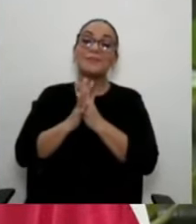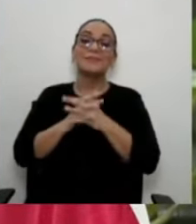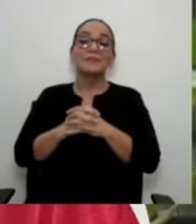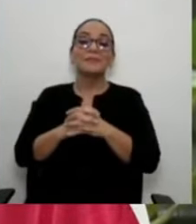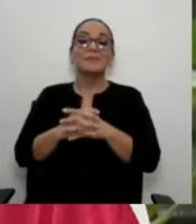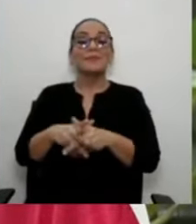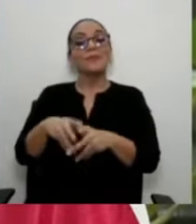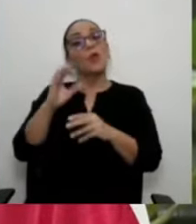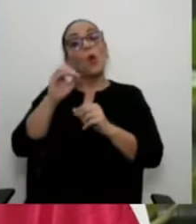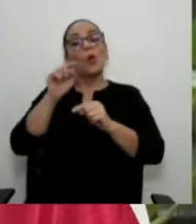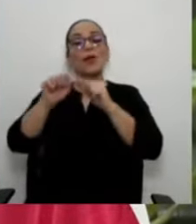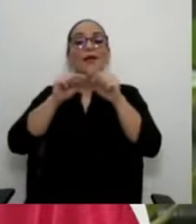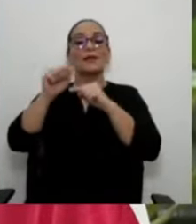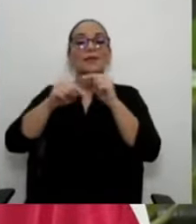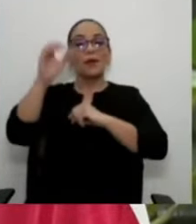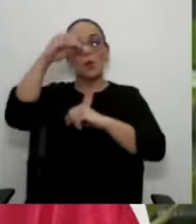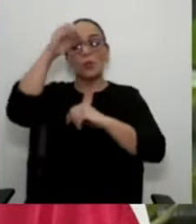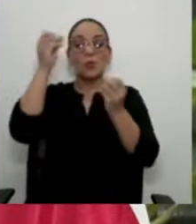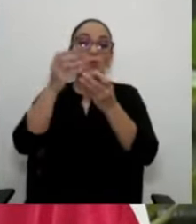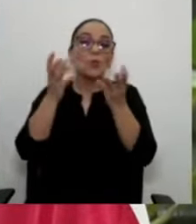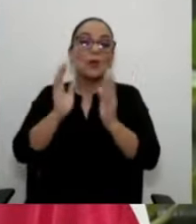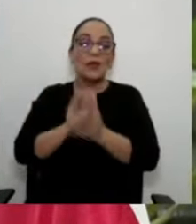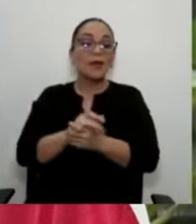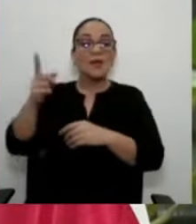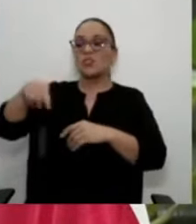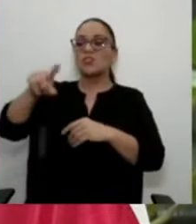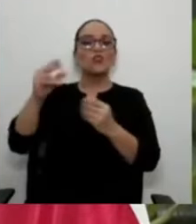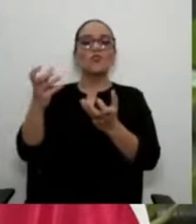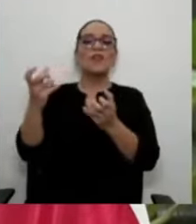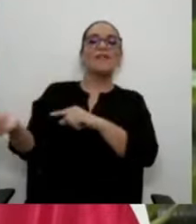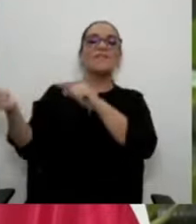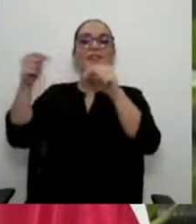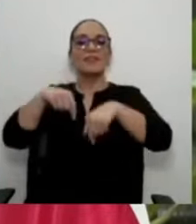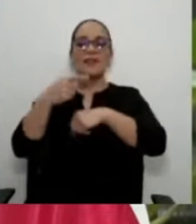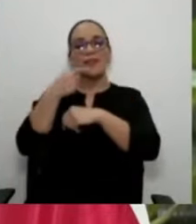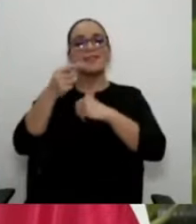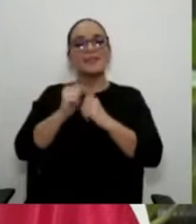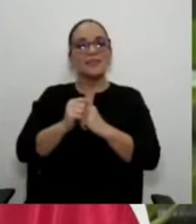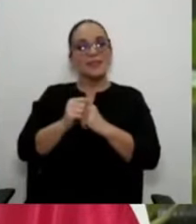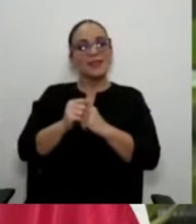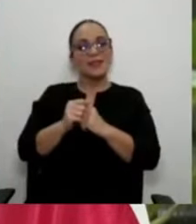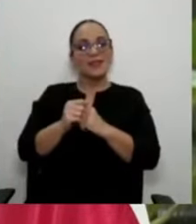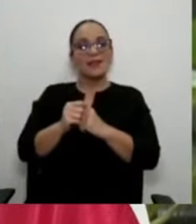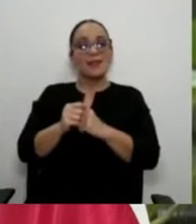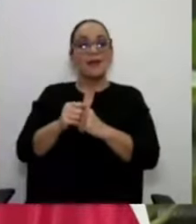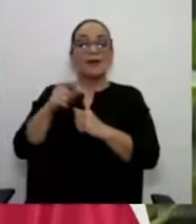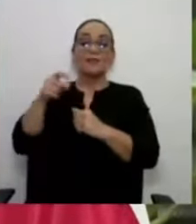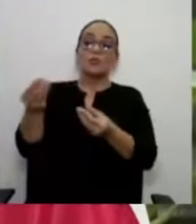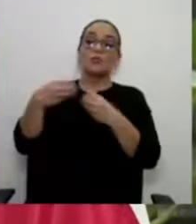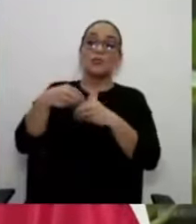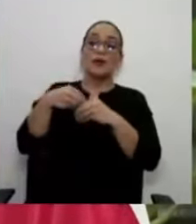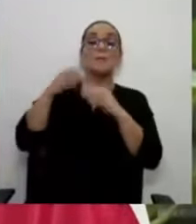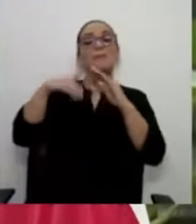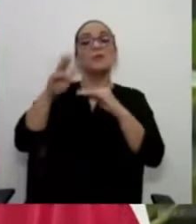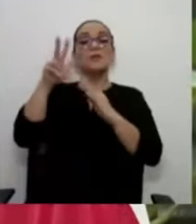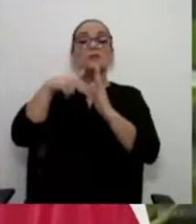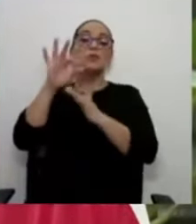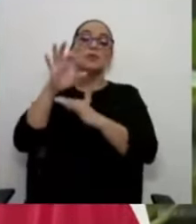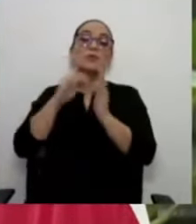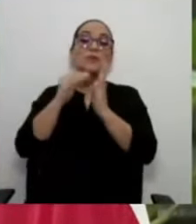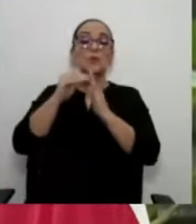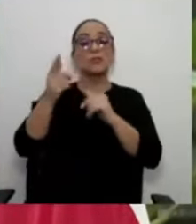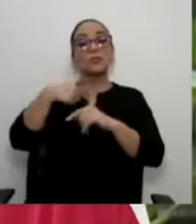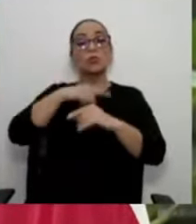la crítica a la opinión pública. Lo que no quieren es venir a decir, nos tocan menos de 3.900 millones y estamos